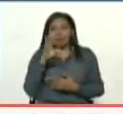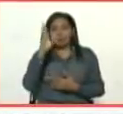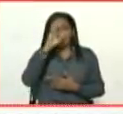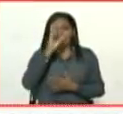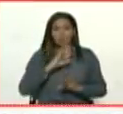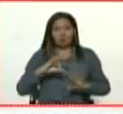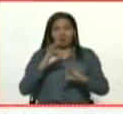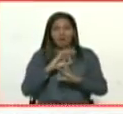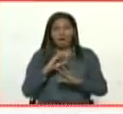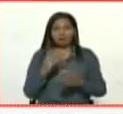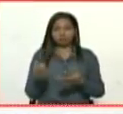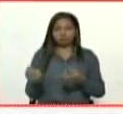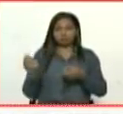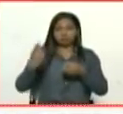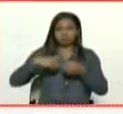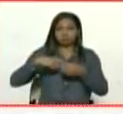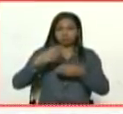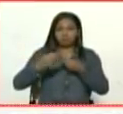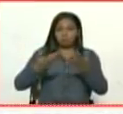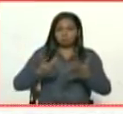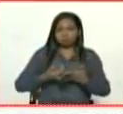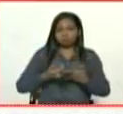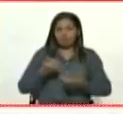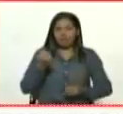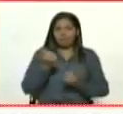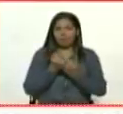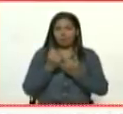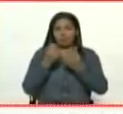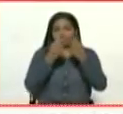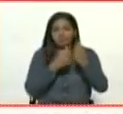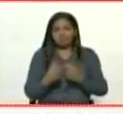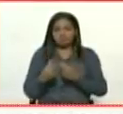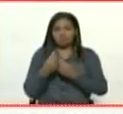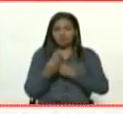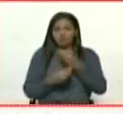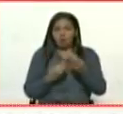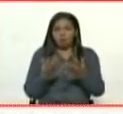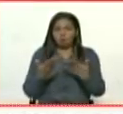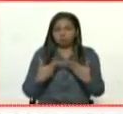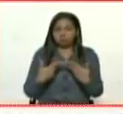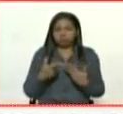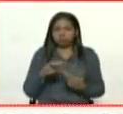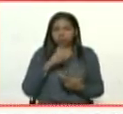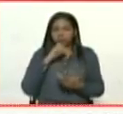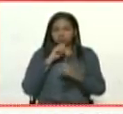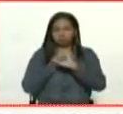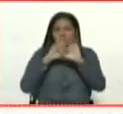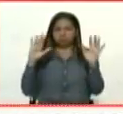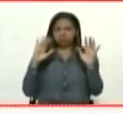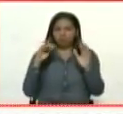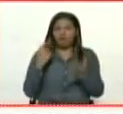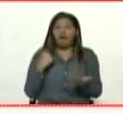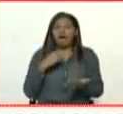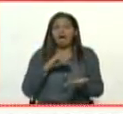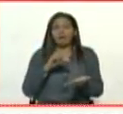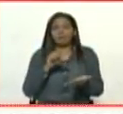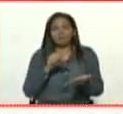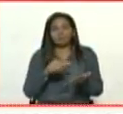bancaria para recibir el apoyo financiero, el respaldo financiero a través del carnet de la